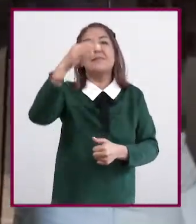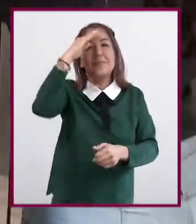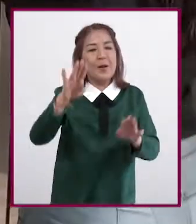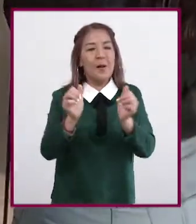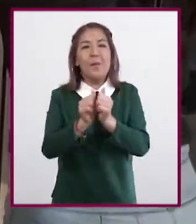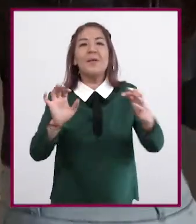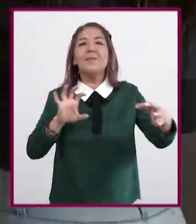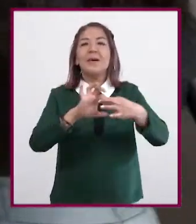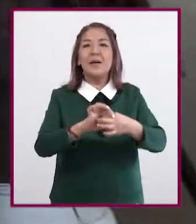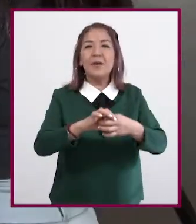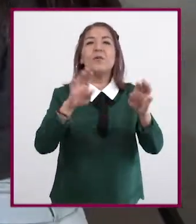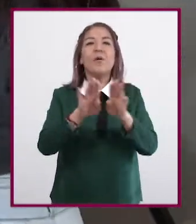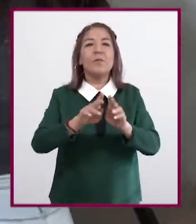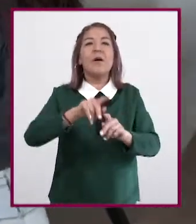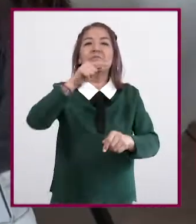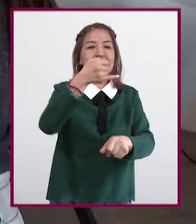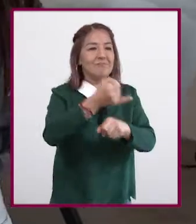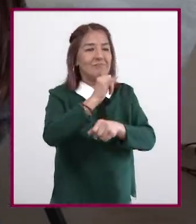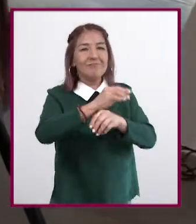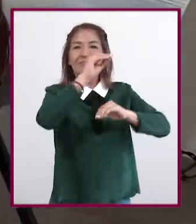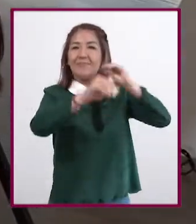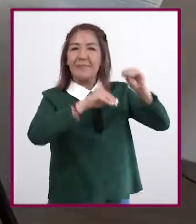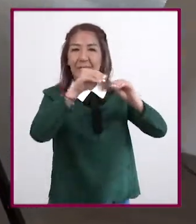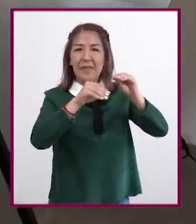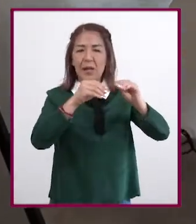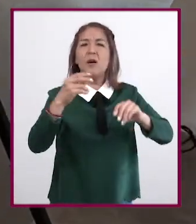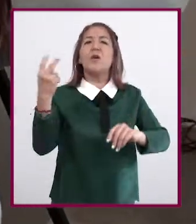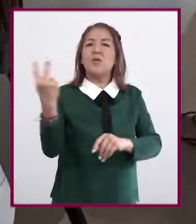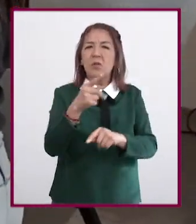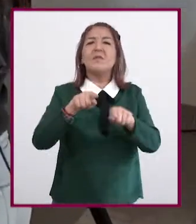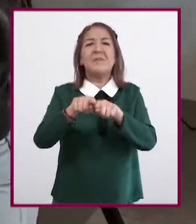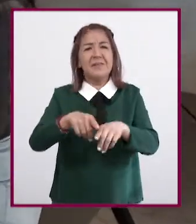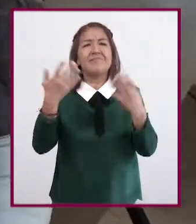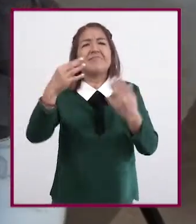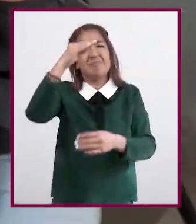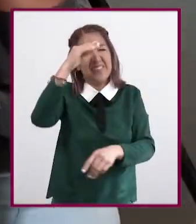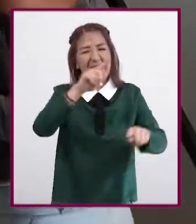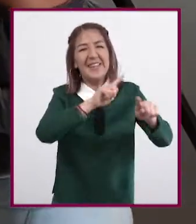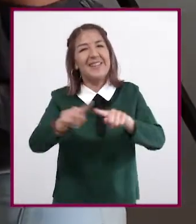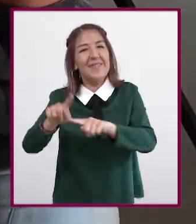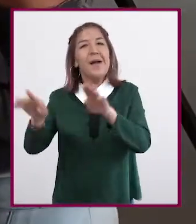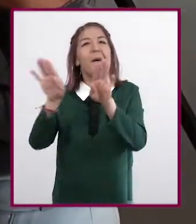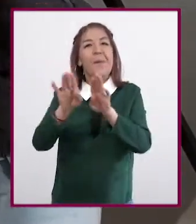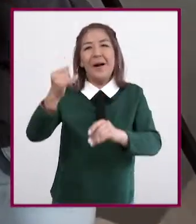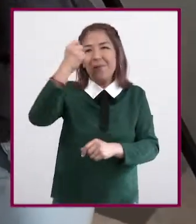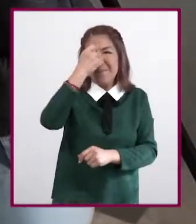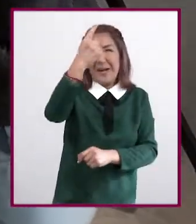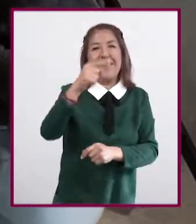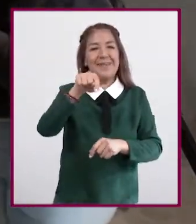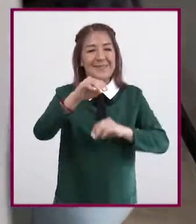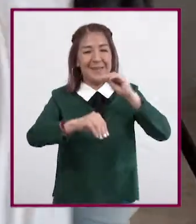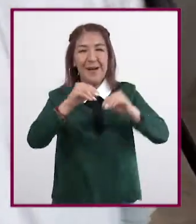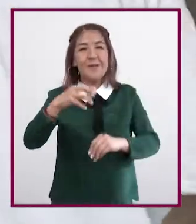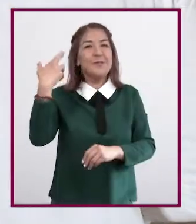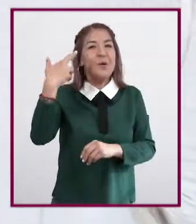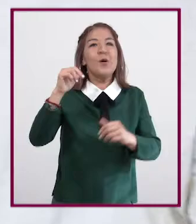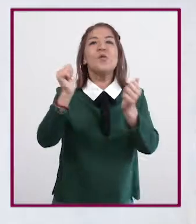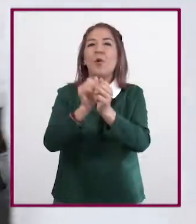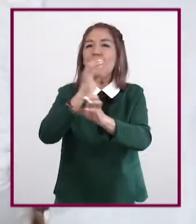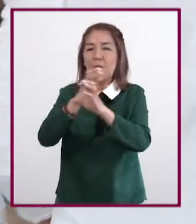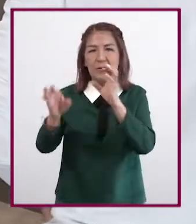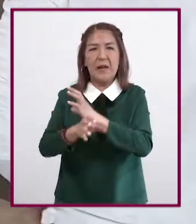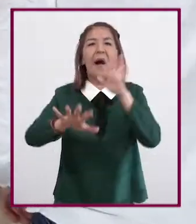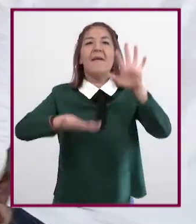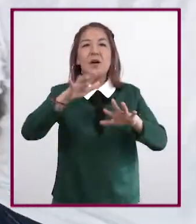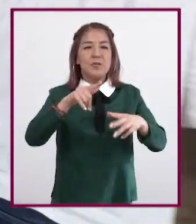sonido a través de las esculturas. Y los hermanos Bachet usaban muchas maneras de crear sonidos con las esculturas. A veces usaban